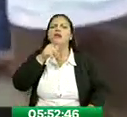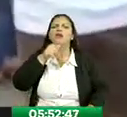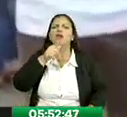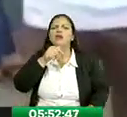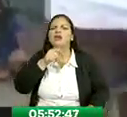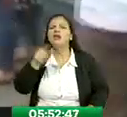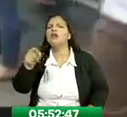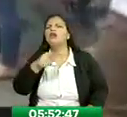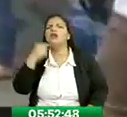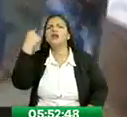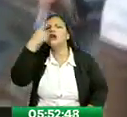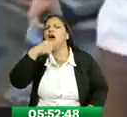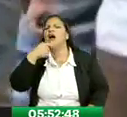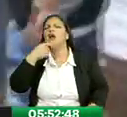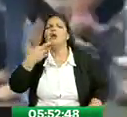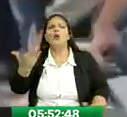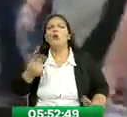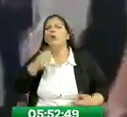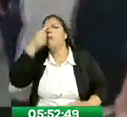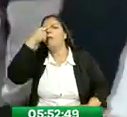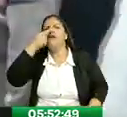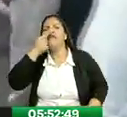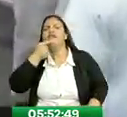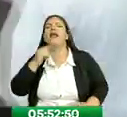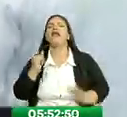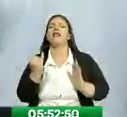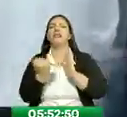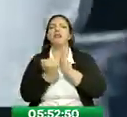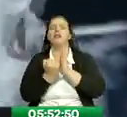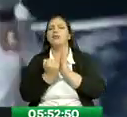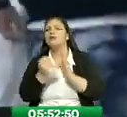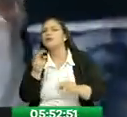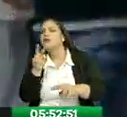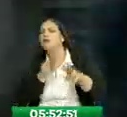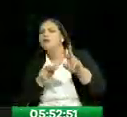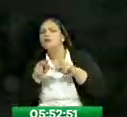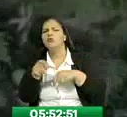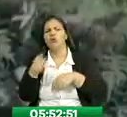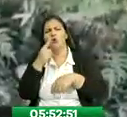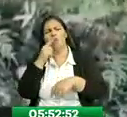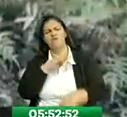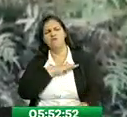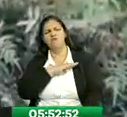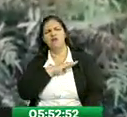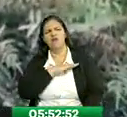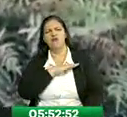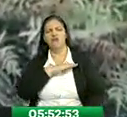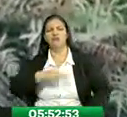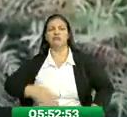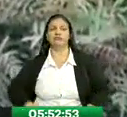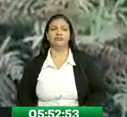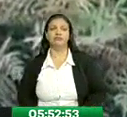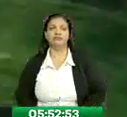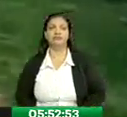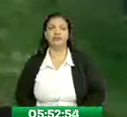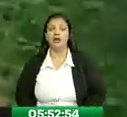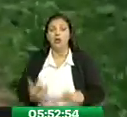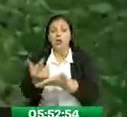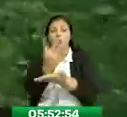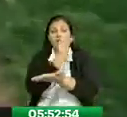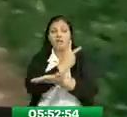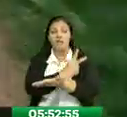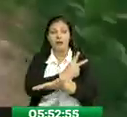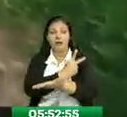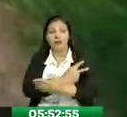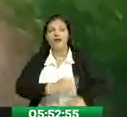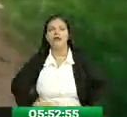identificar totalmente a este, digamos, mal hombre. No es el primer caso. Hace 15 días, en una comunidad